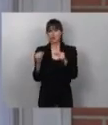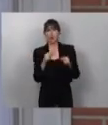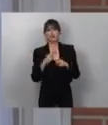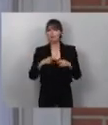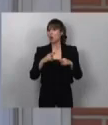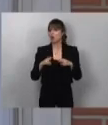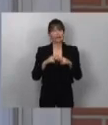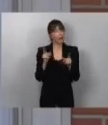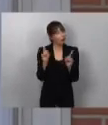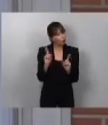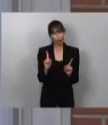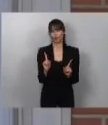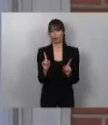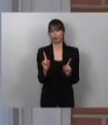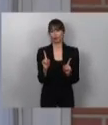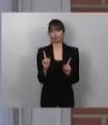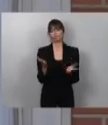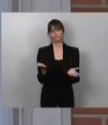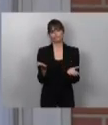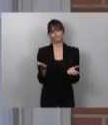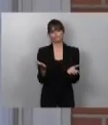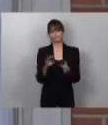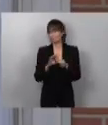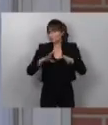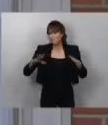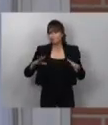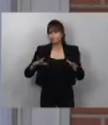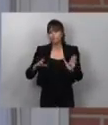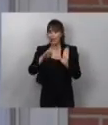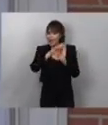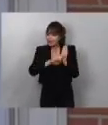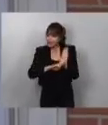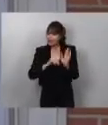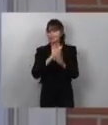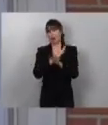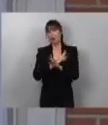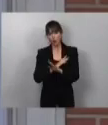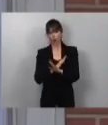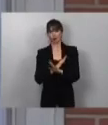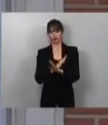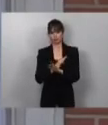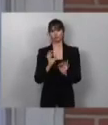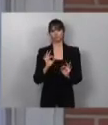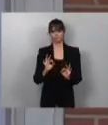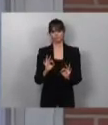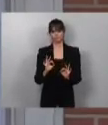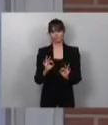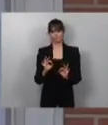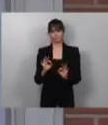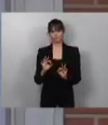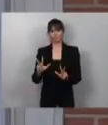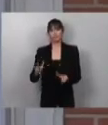eh Y bueno de la regeneración de democrática a nivel de confianza Qué impacto creéis que puede tener